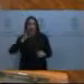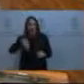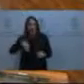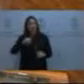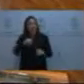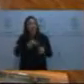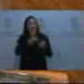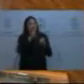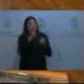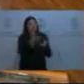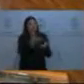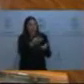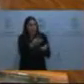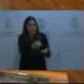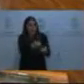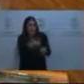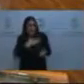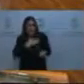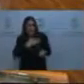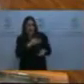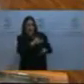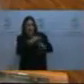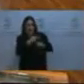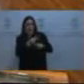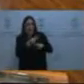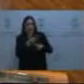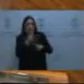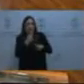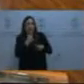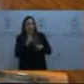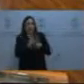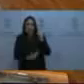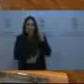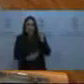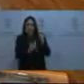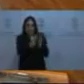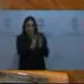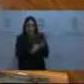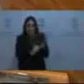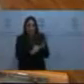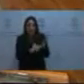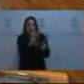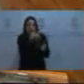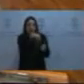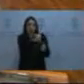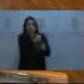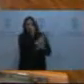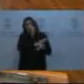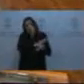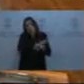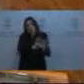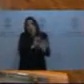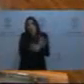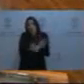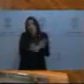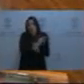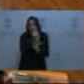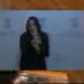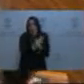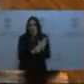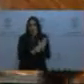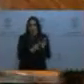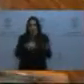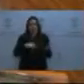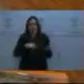la información que nos viene dando. Fue usted o ustedes en la consejería los que la equivocan. Por lo tanto, ¿qué credibilidad le podemos